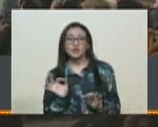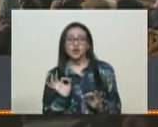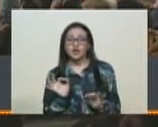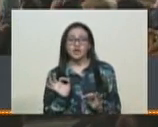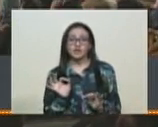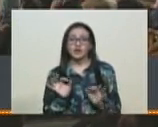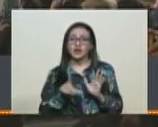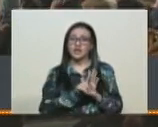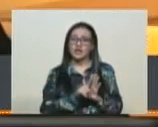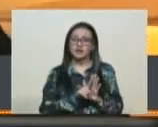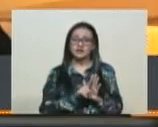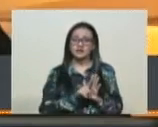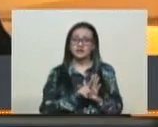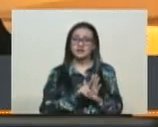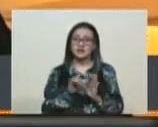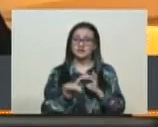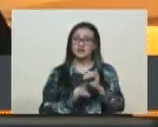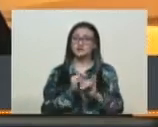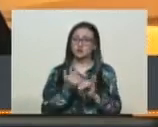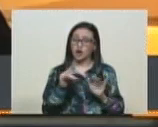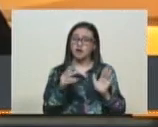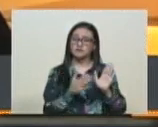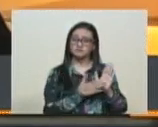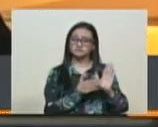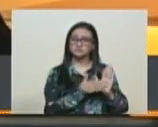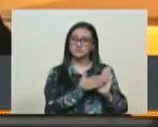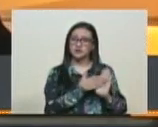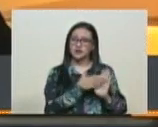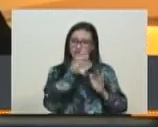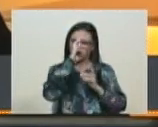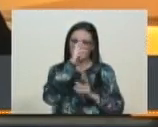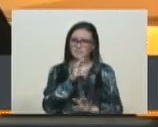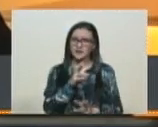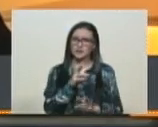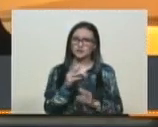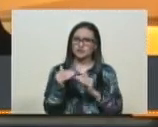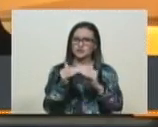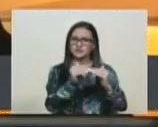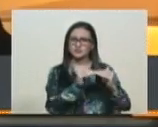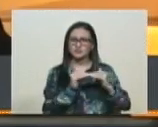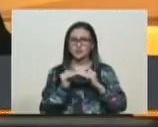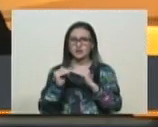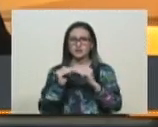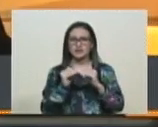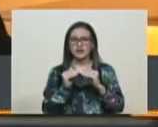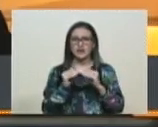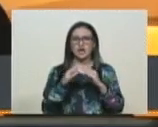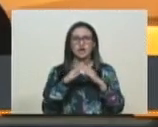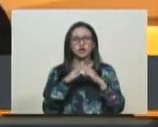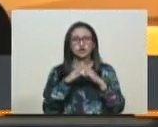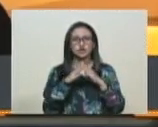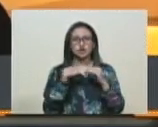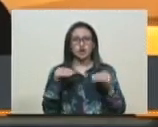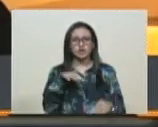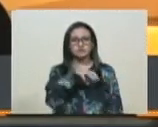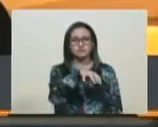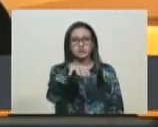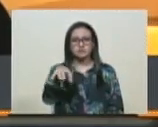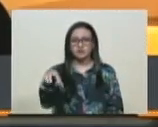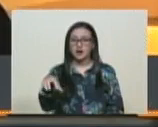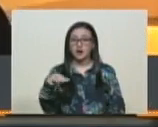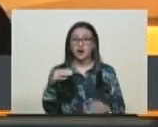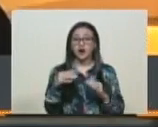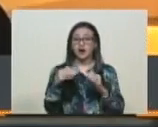contemplado en las leyes internacionales. Respeto a la igualdad soberana de los estados. Ningún estado es superior a